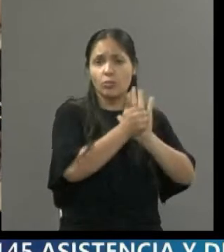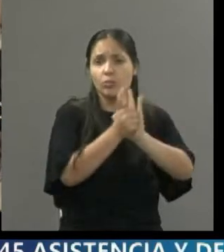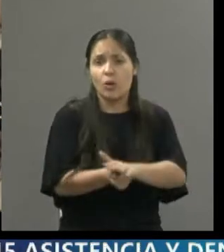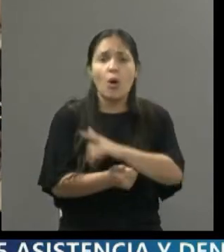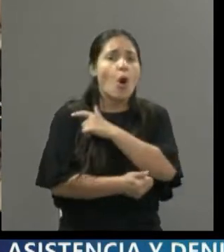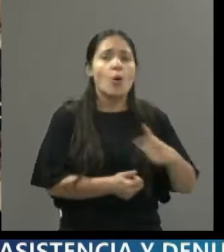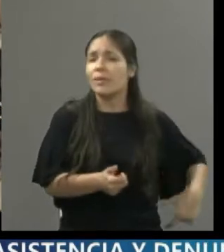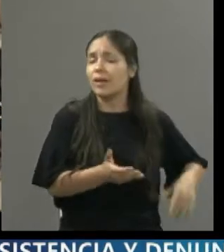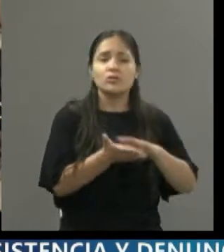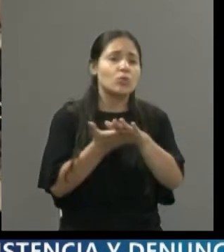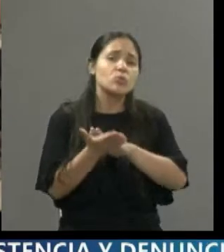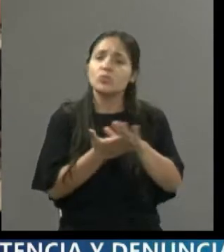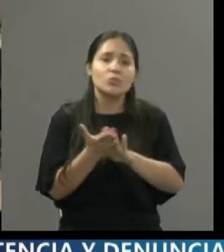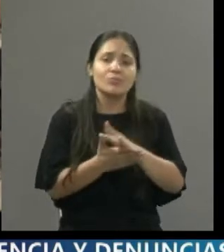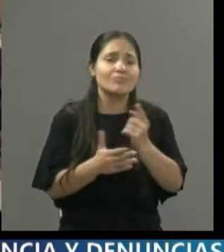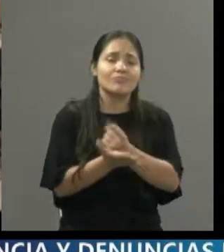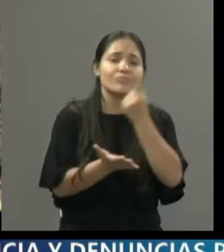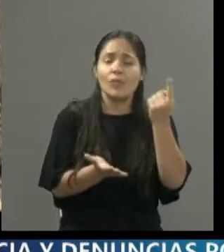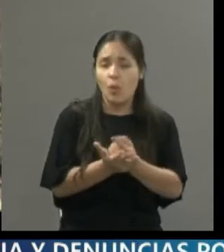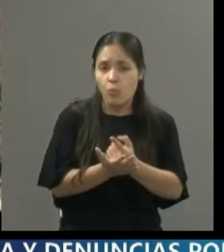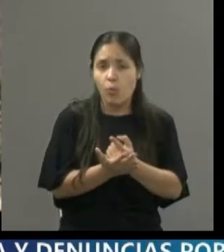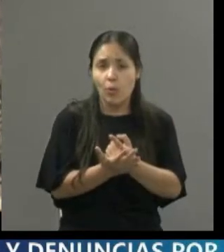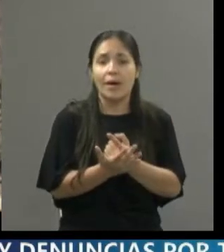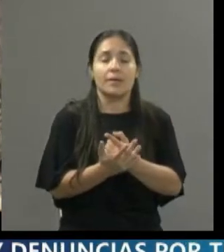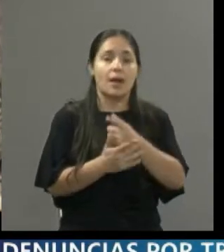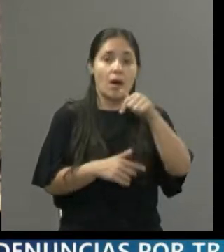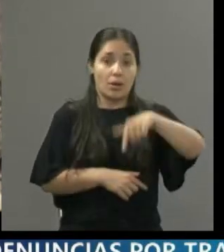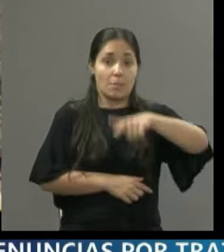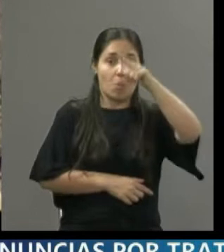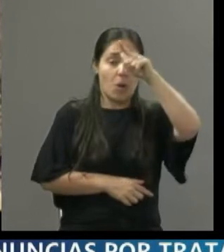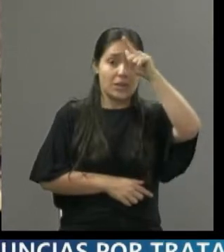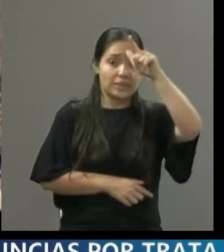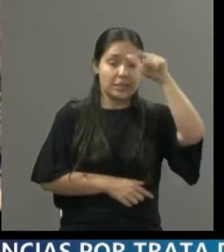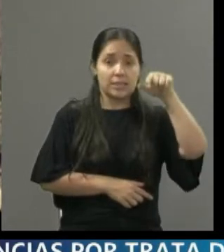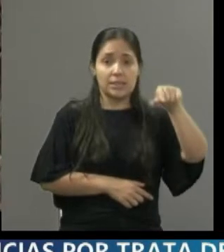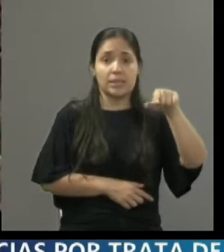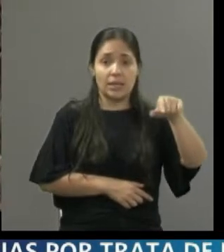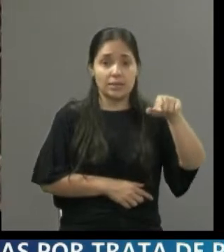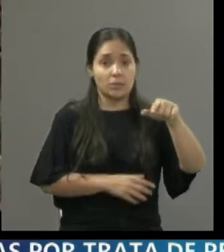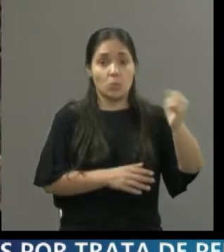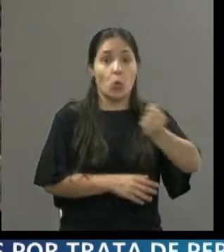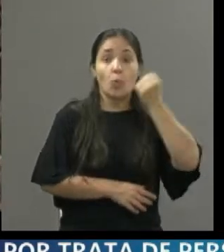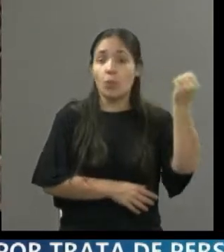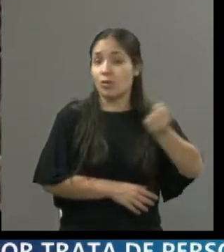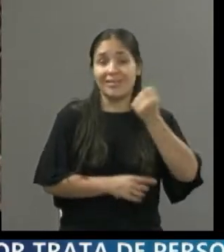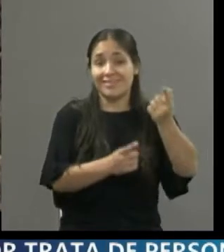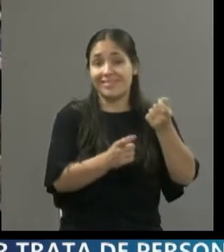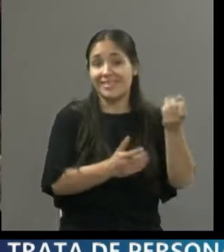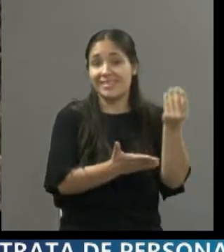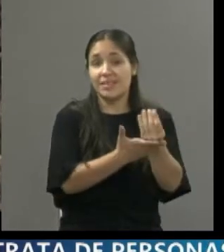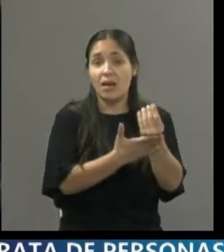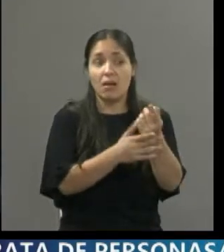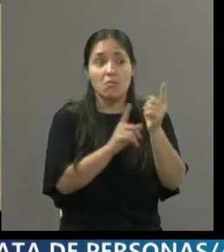resolver en este tiempo en el que la policía ha sido tan fundamental en muchas cosas. Sin